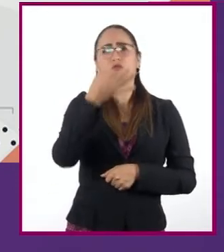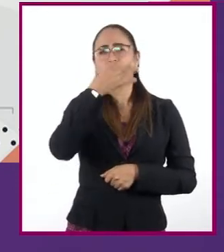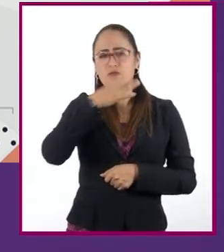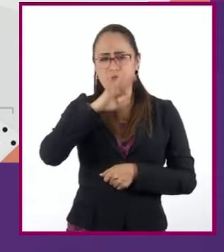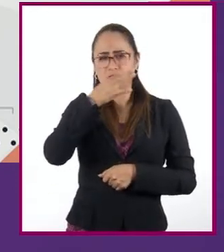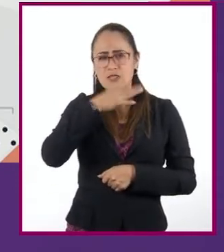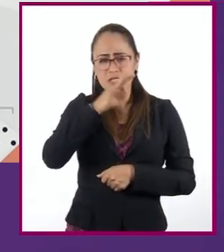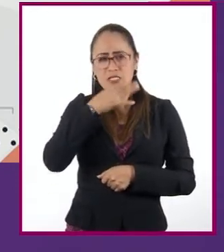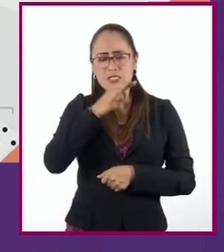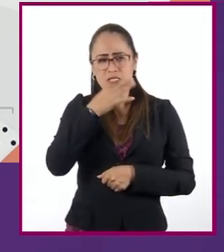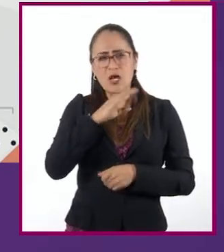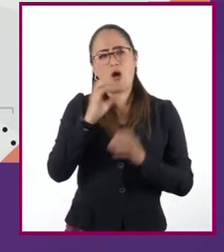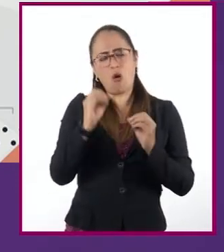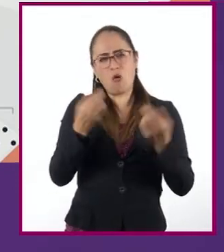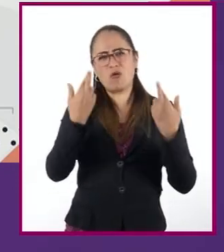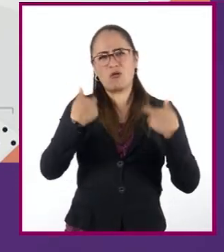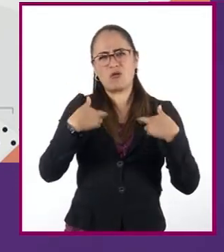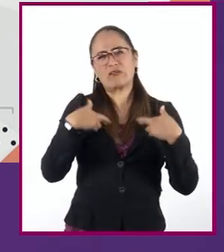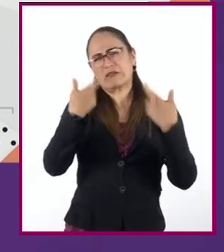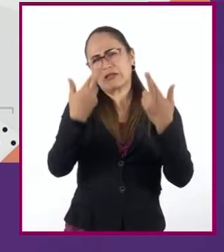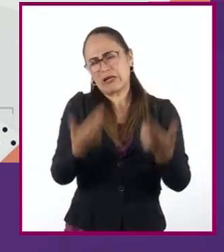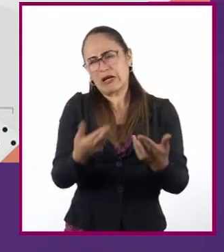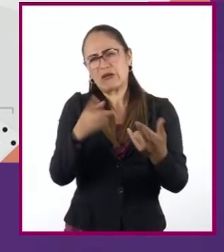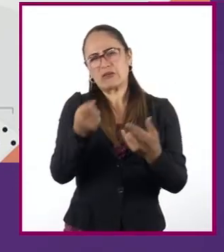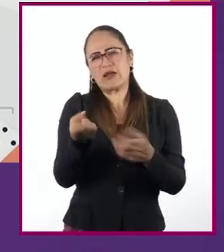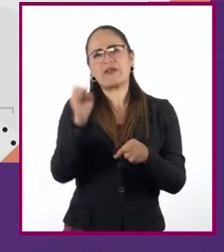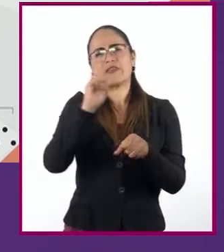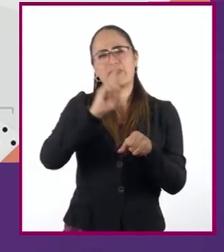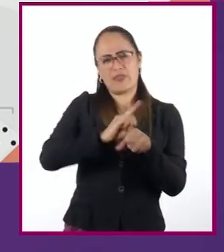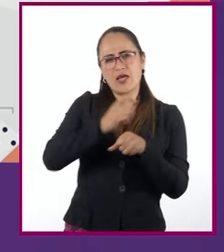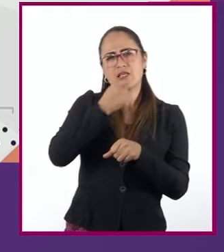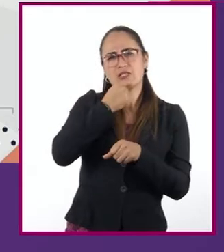da regalos con motivo del Día del Niño o Niña?